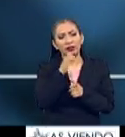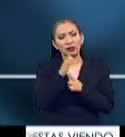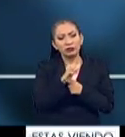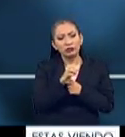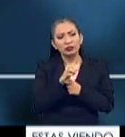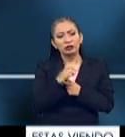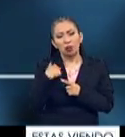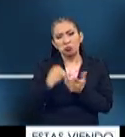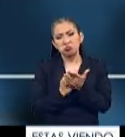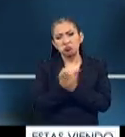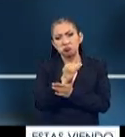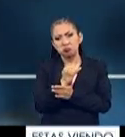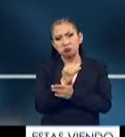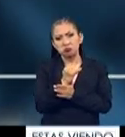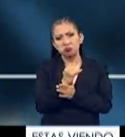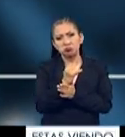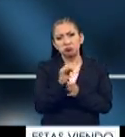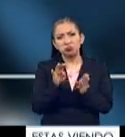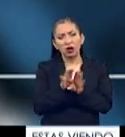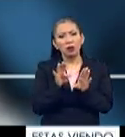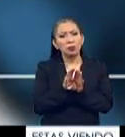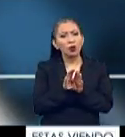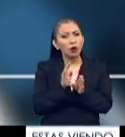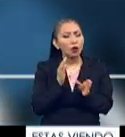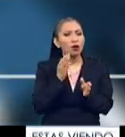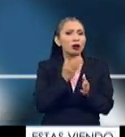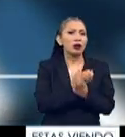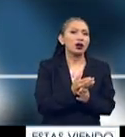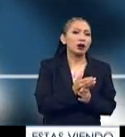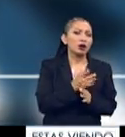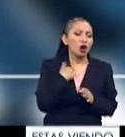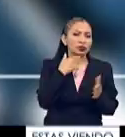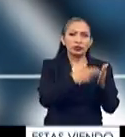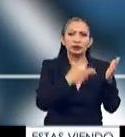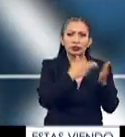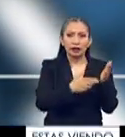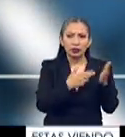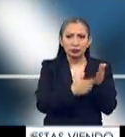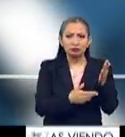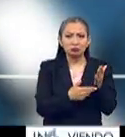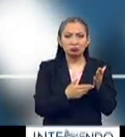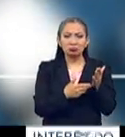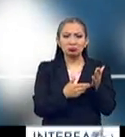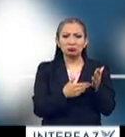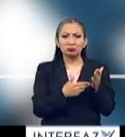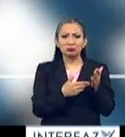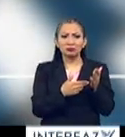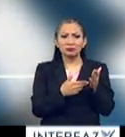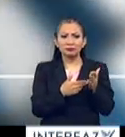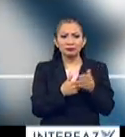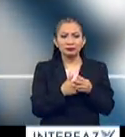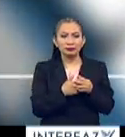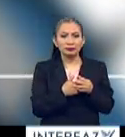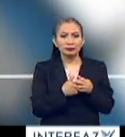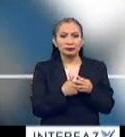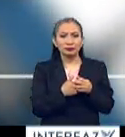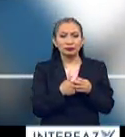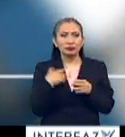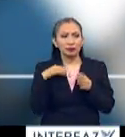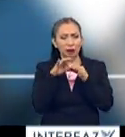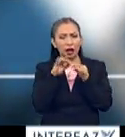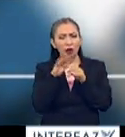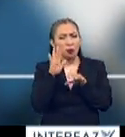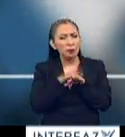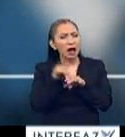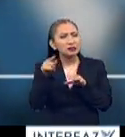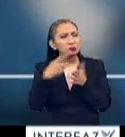me decidí y pues comencé con las clases de francés y con los talleres que están impartiendo en la universidad. Ok, platícanos un poco